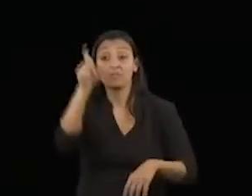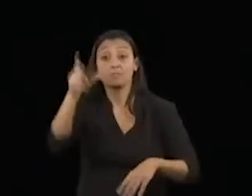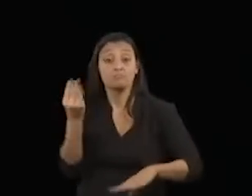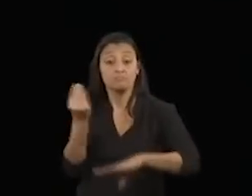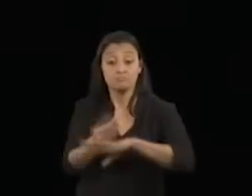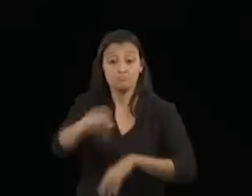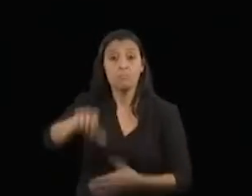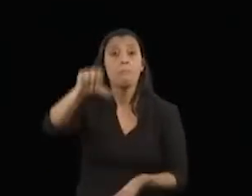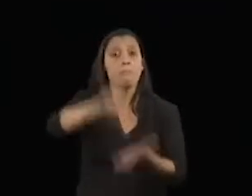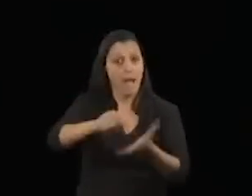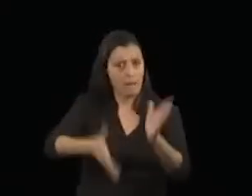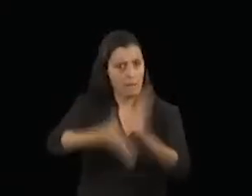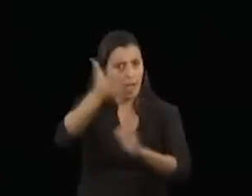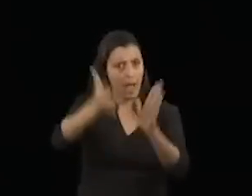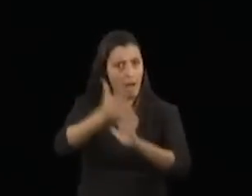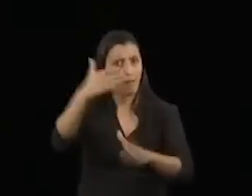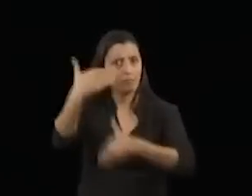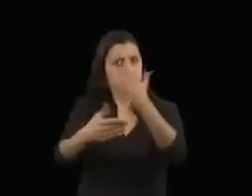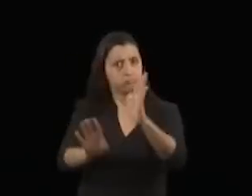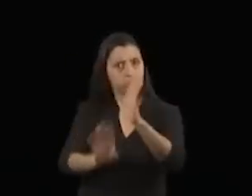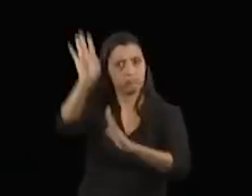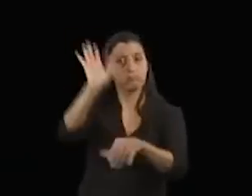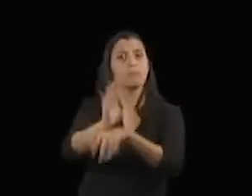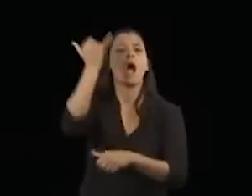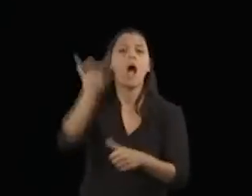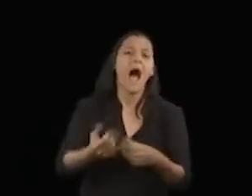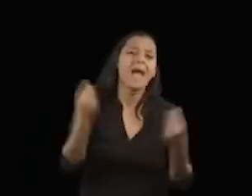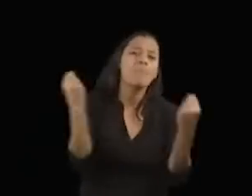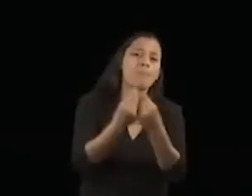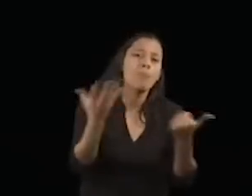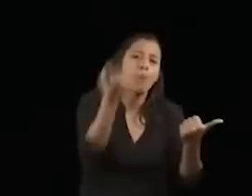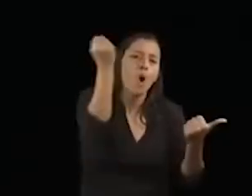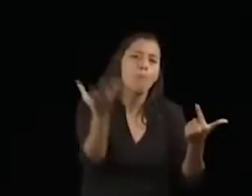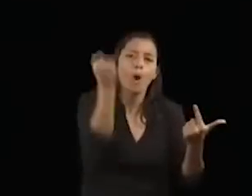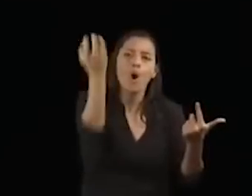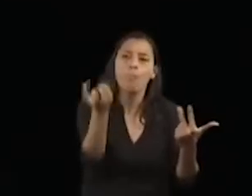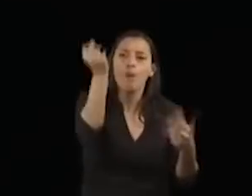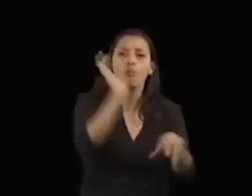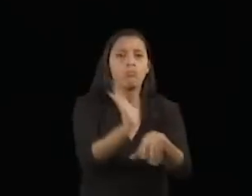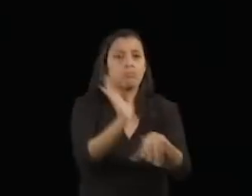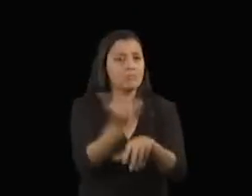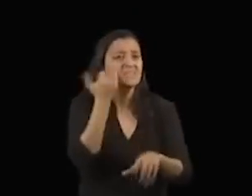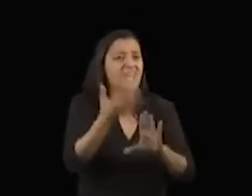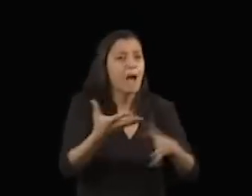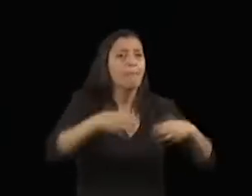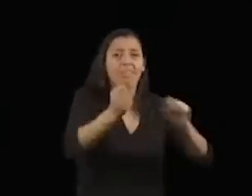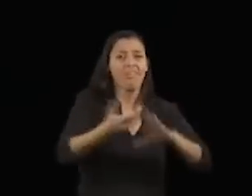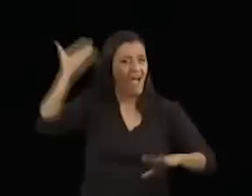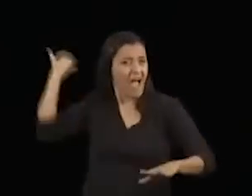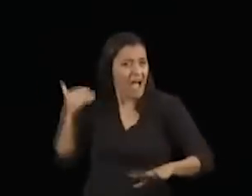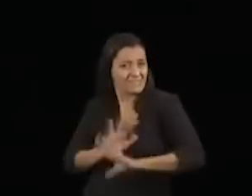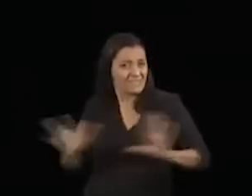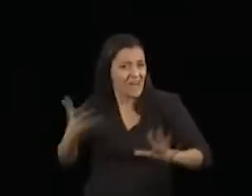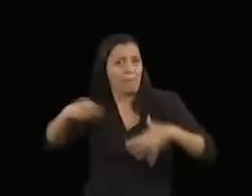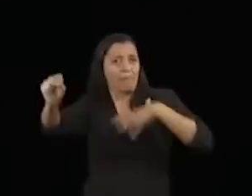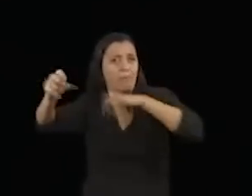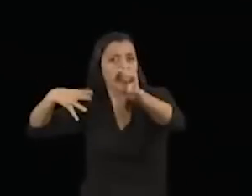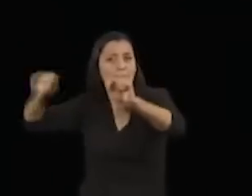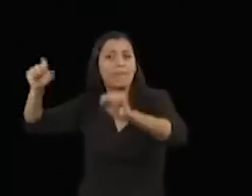en vías de desarrollo, hay un montón de oportunidades que ya se descubrieron en otros